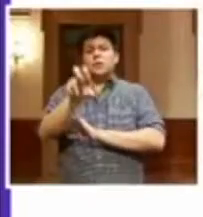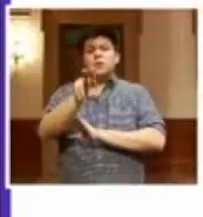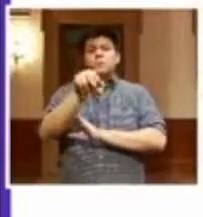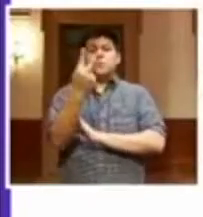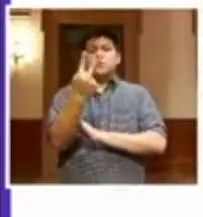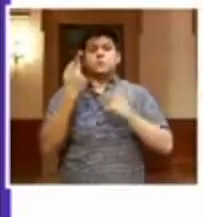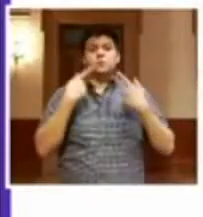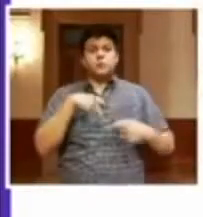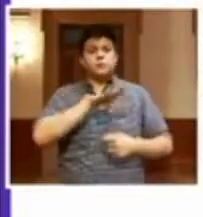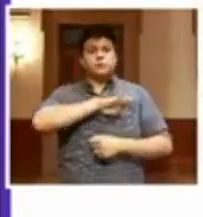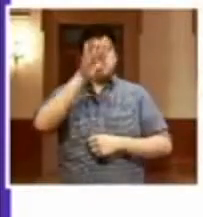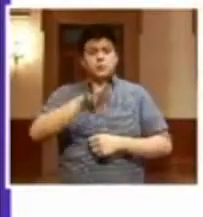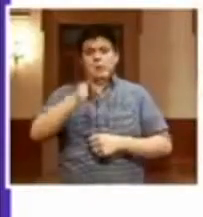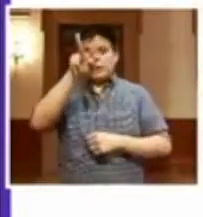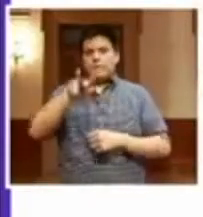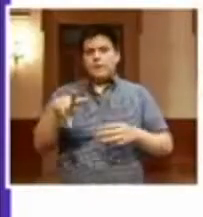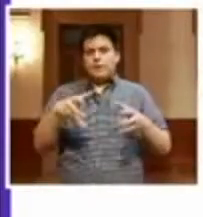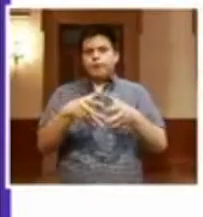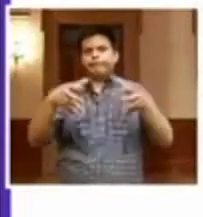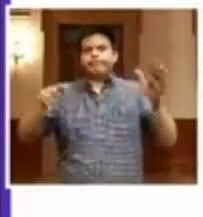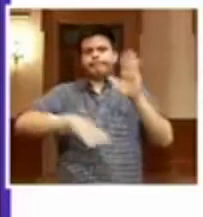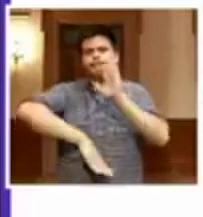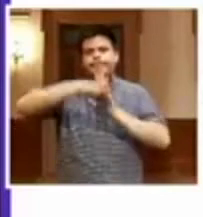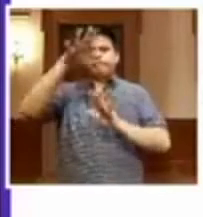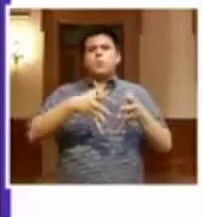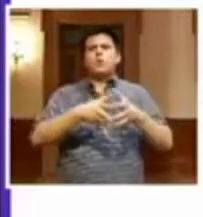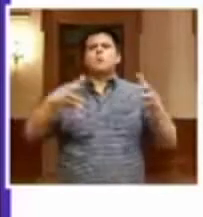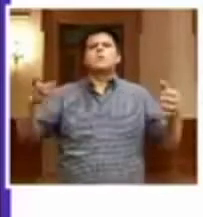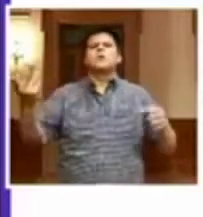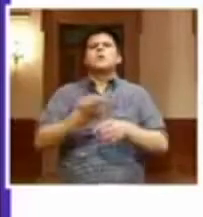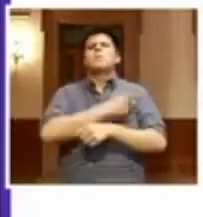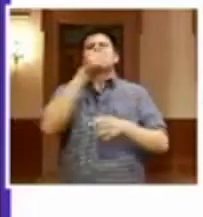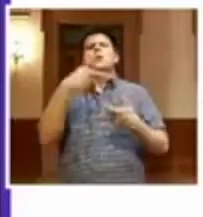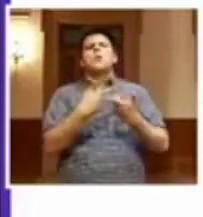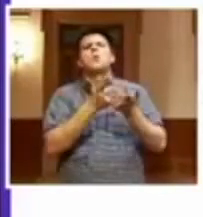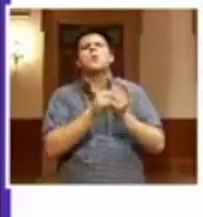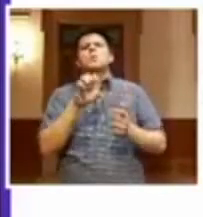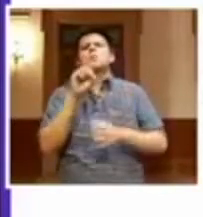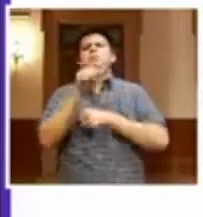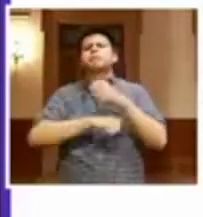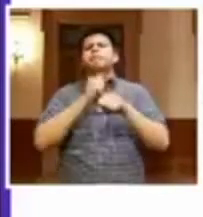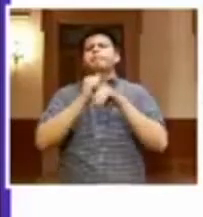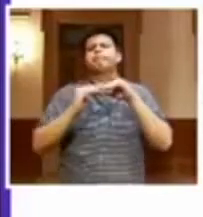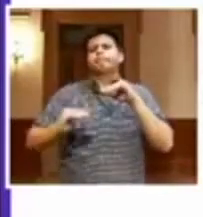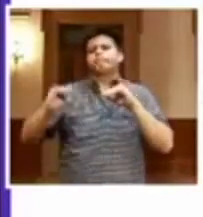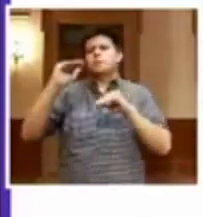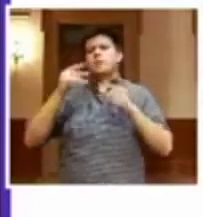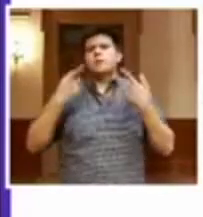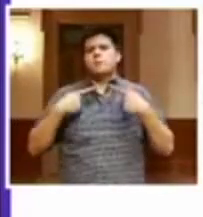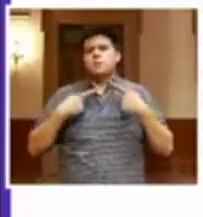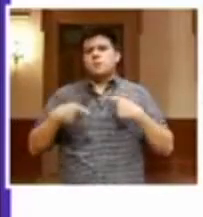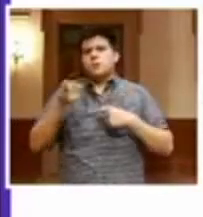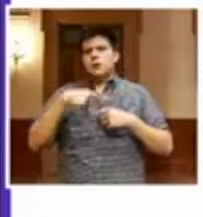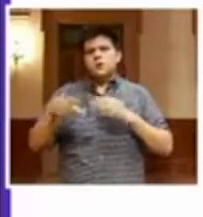582 defunciones, un número alto, la mayoría han ocurrido en el grupo de 60 años y más. Y las personas que más